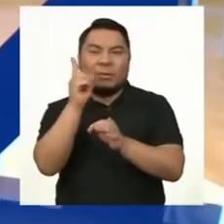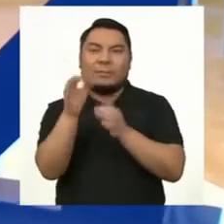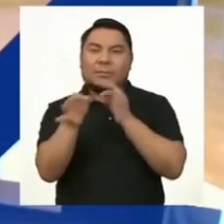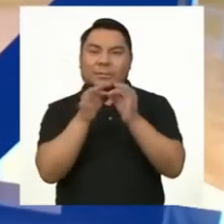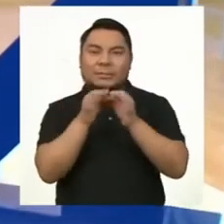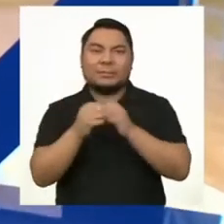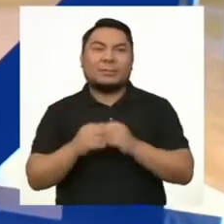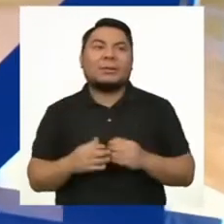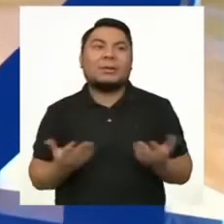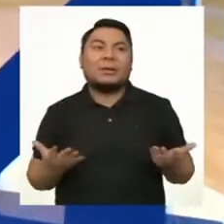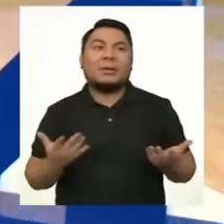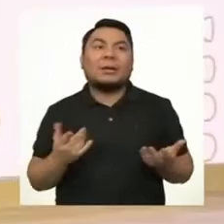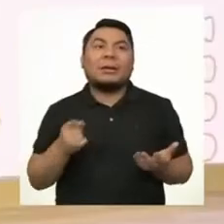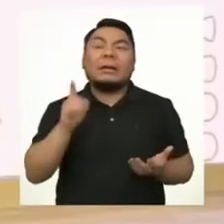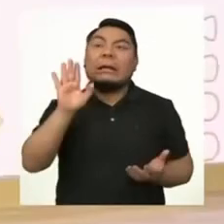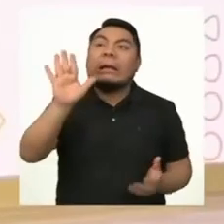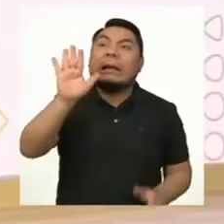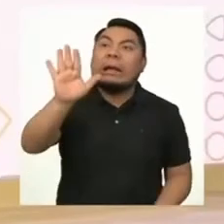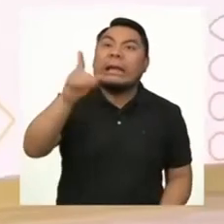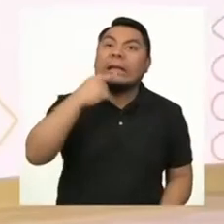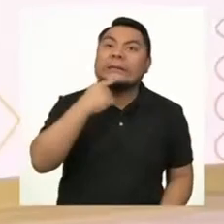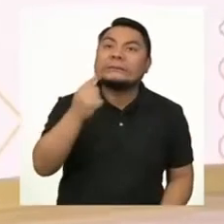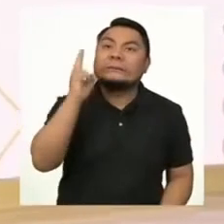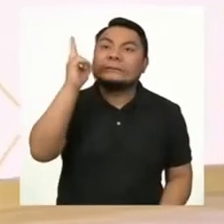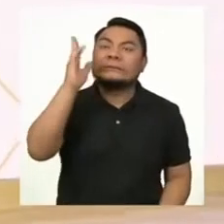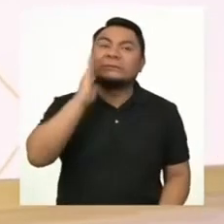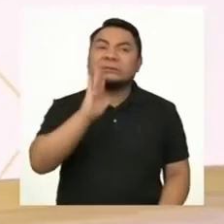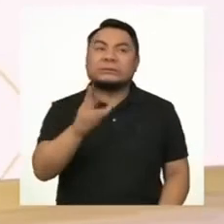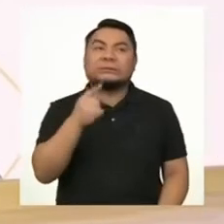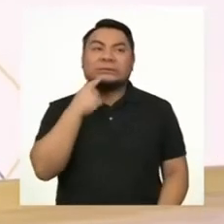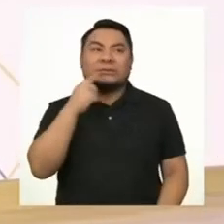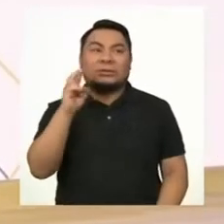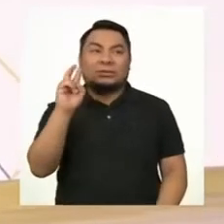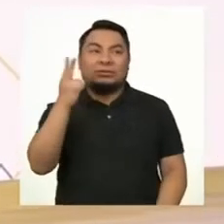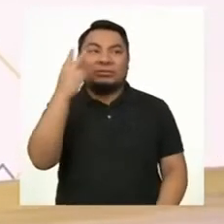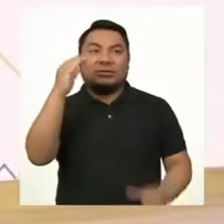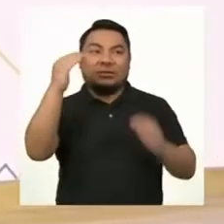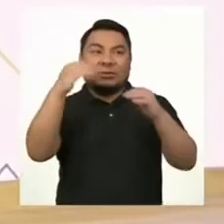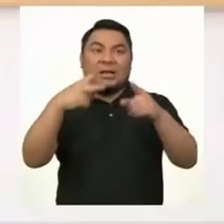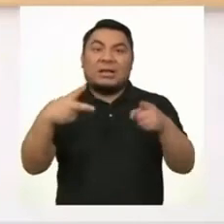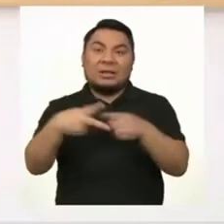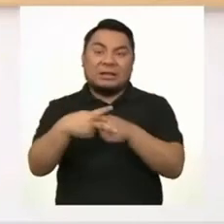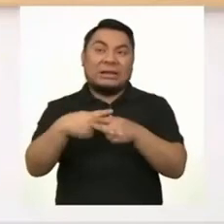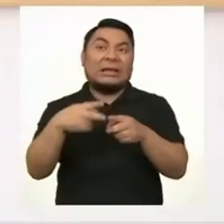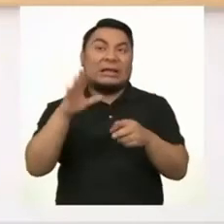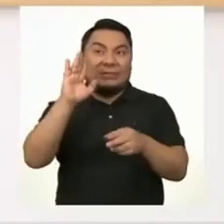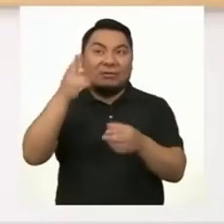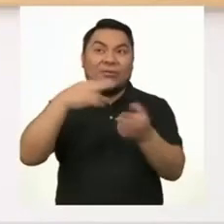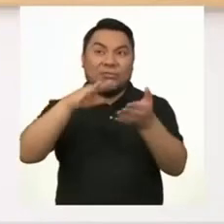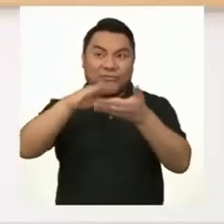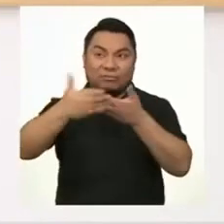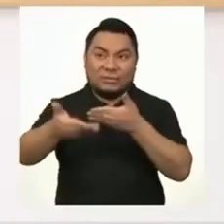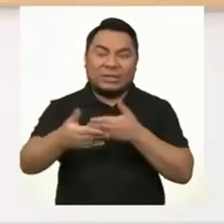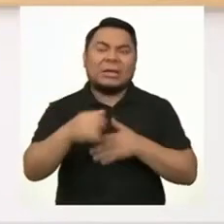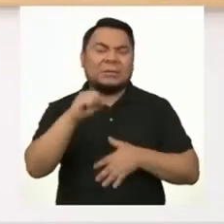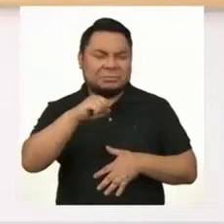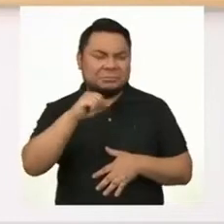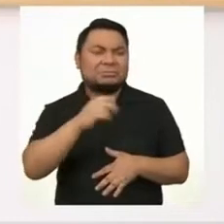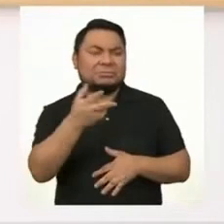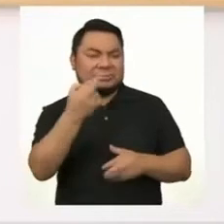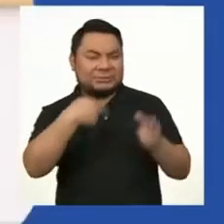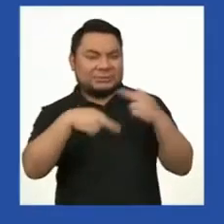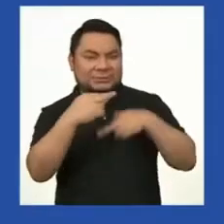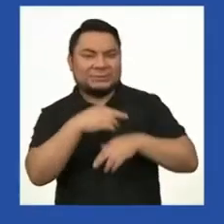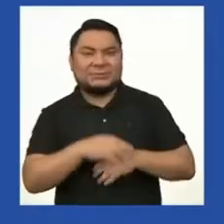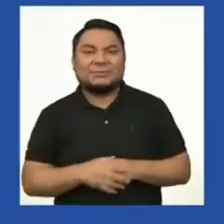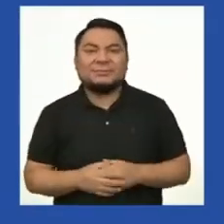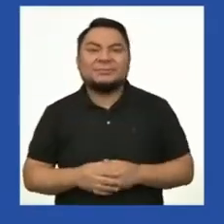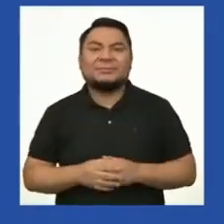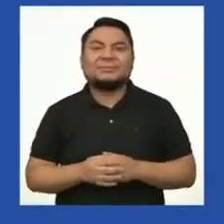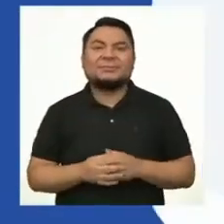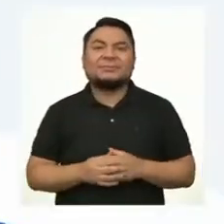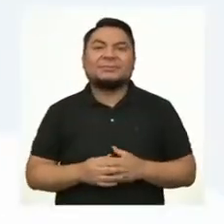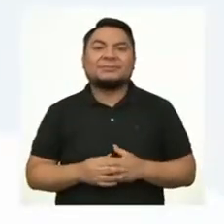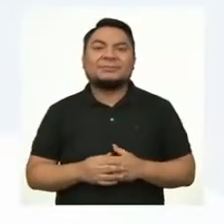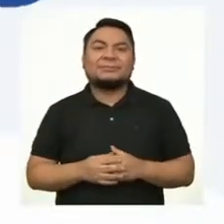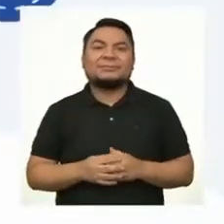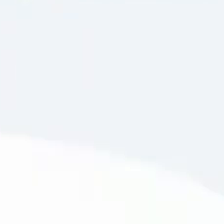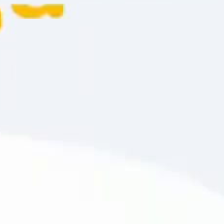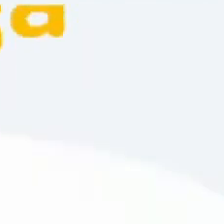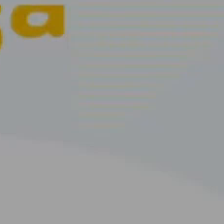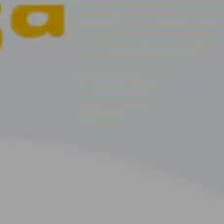de bloques, profesora, ¿le parece si vemos el segundo tras la pausa? Bien por mí, ya regresamos.